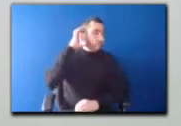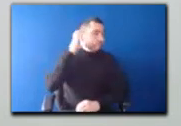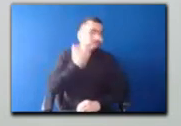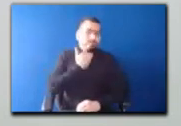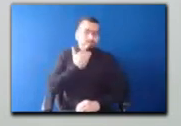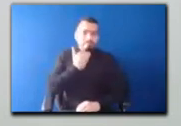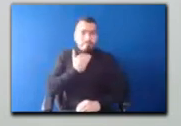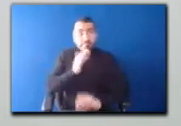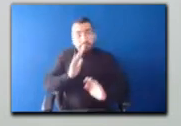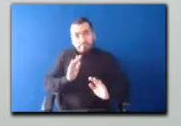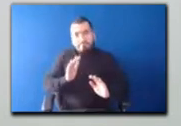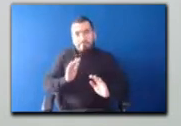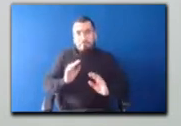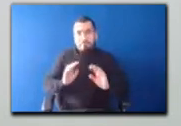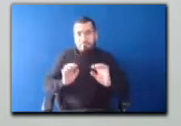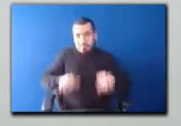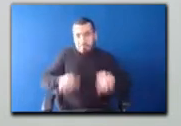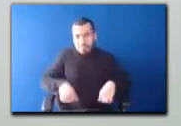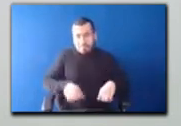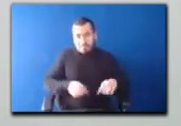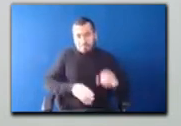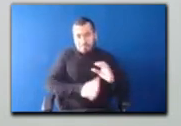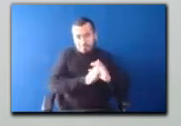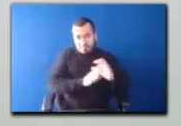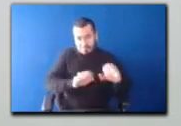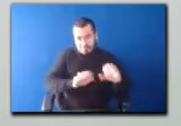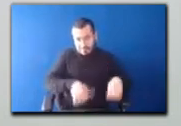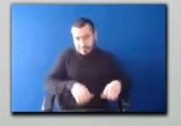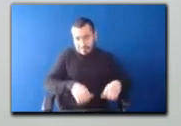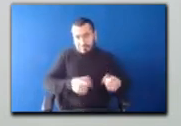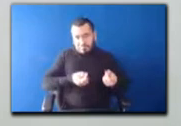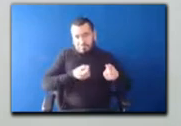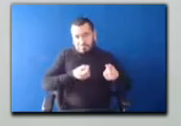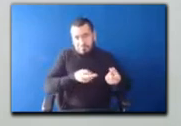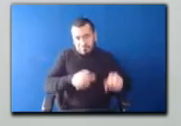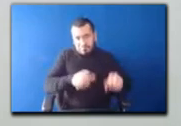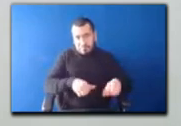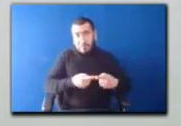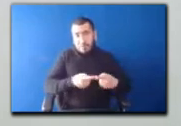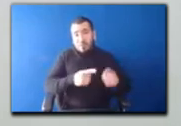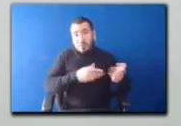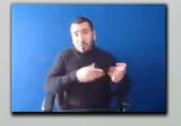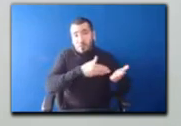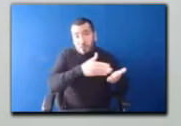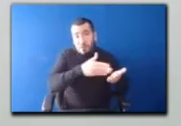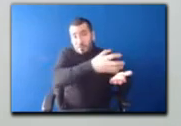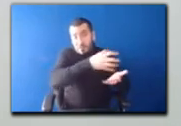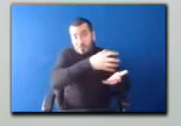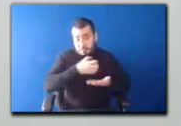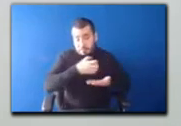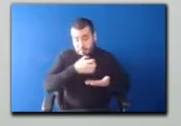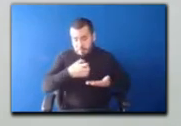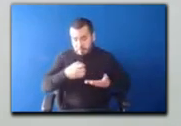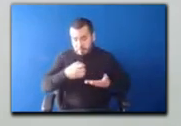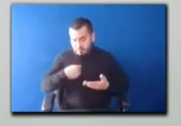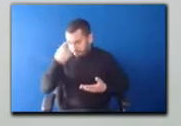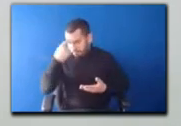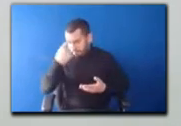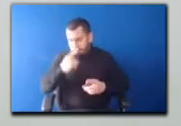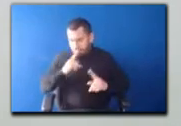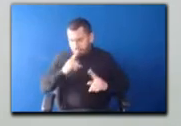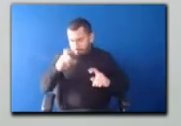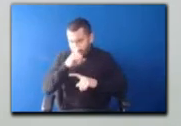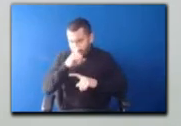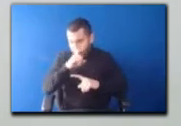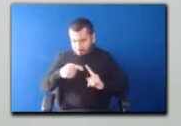inversión. Cualquier persona puede invertir en criptoactivos, vuelve y juega, sí. Pero cuando lo compre, tiene que tener en consideración varias cosas. Uno, que